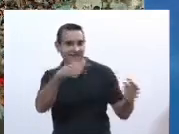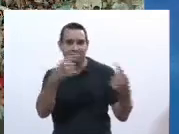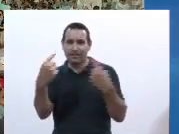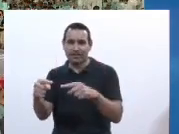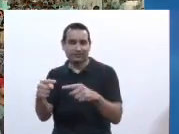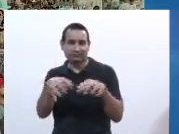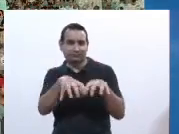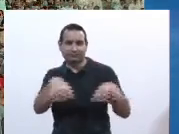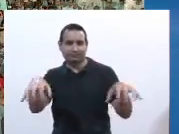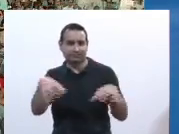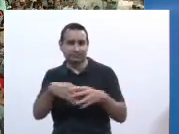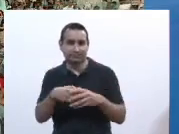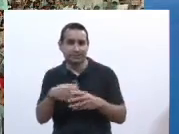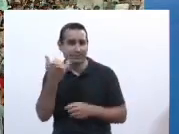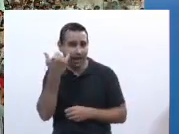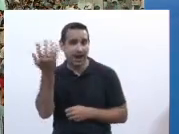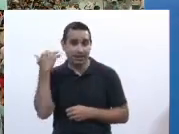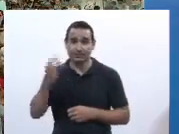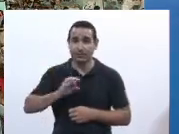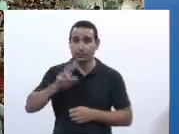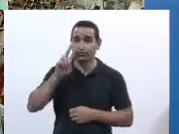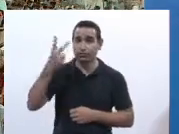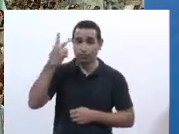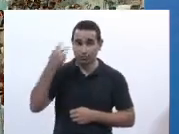manera. Lo dije en el 2018.